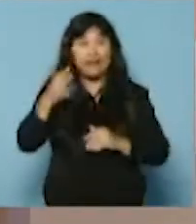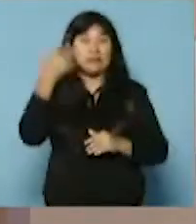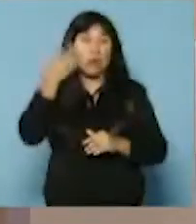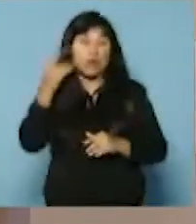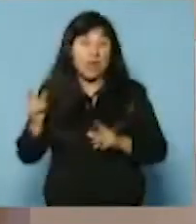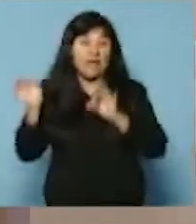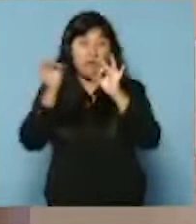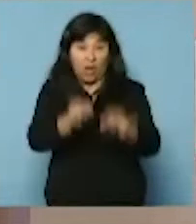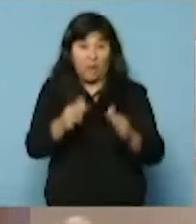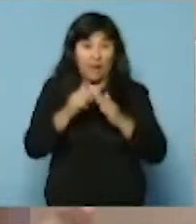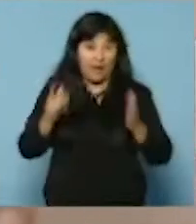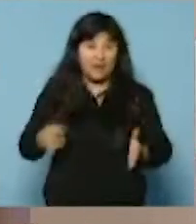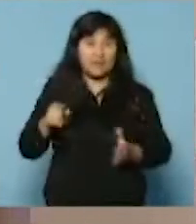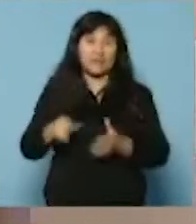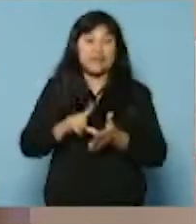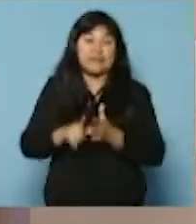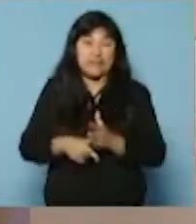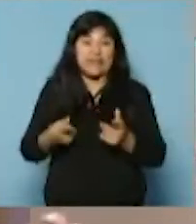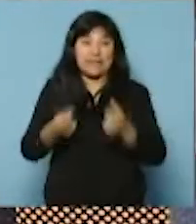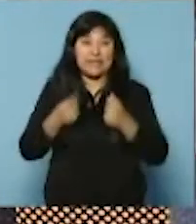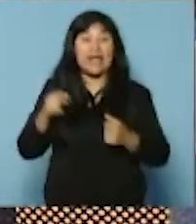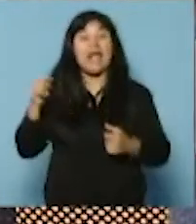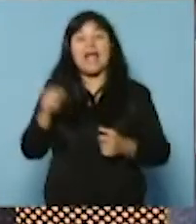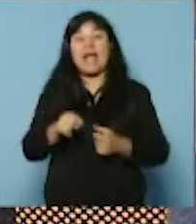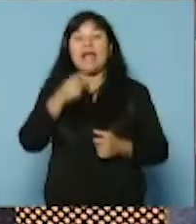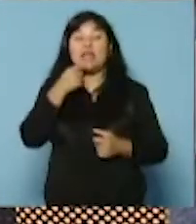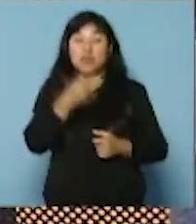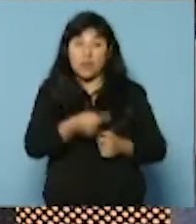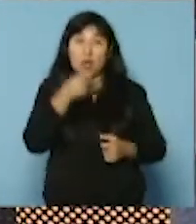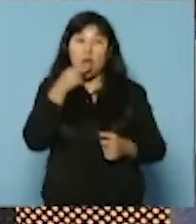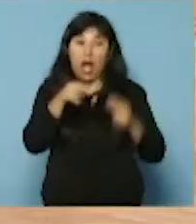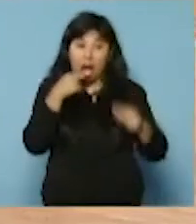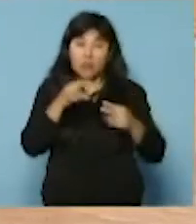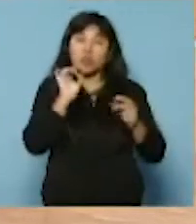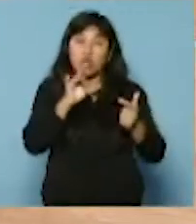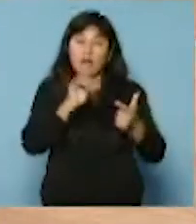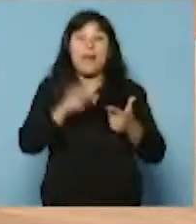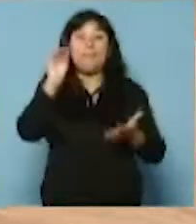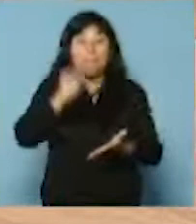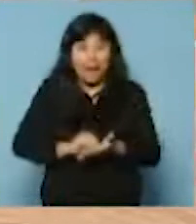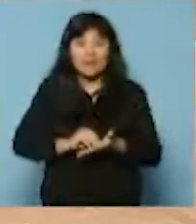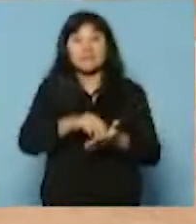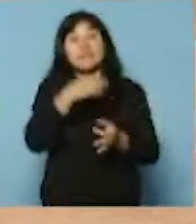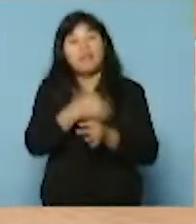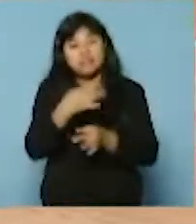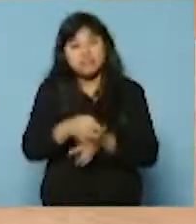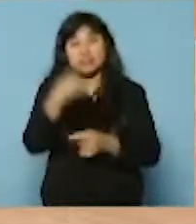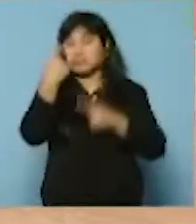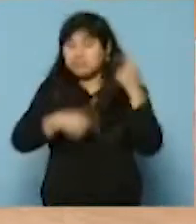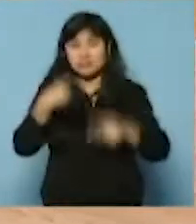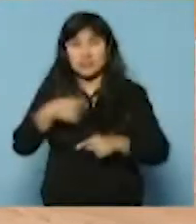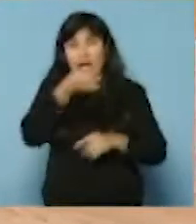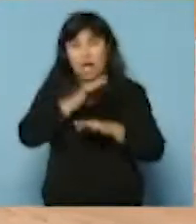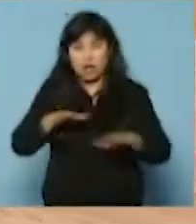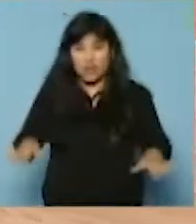brindan contención entonces los grados si hay capacitaciones hay clases de apoyo sea el comedor está abierto para los chicos